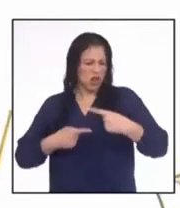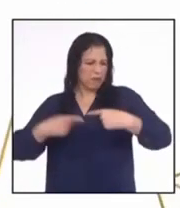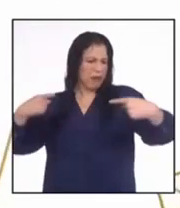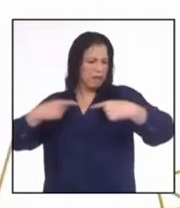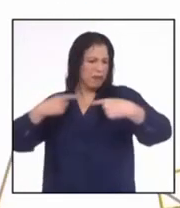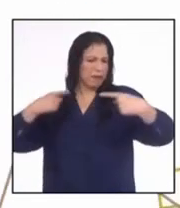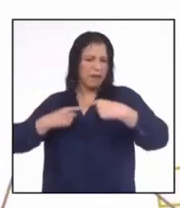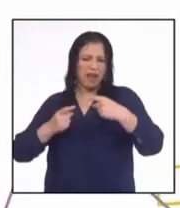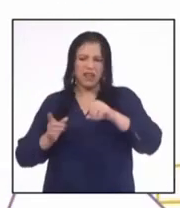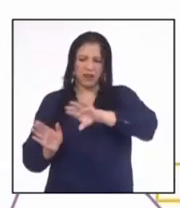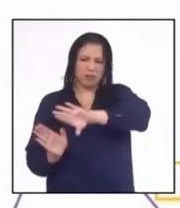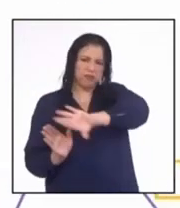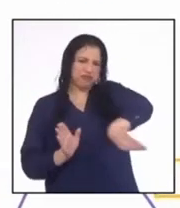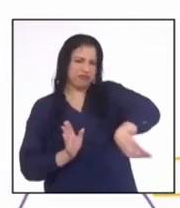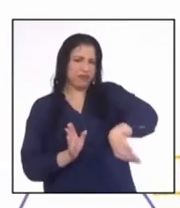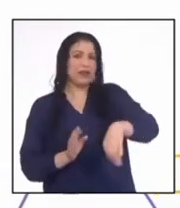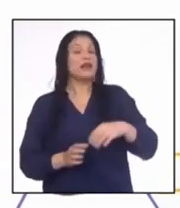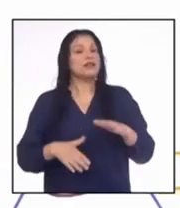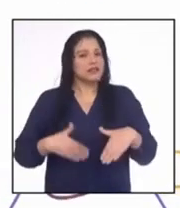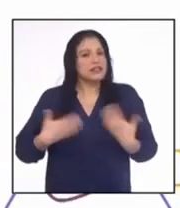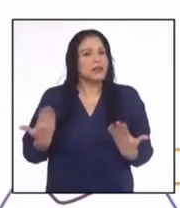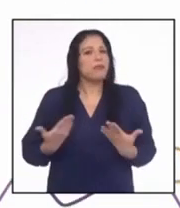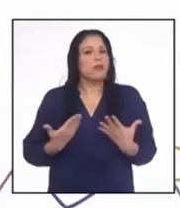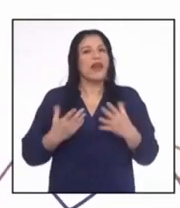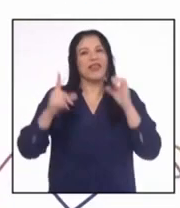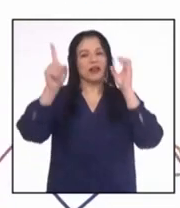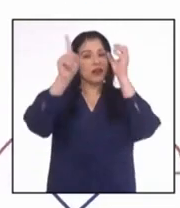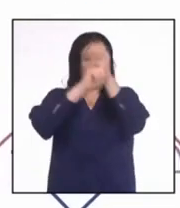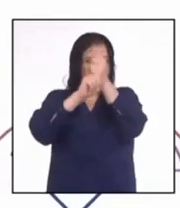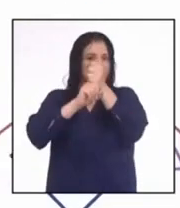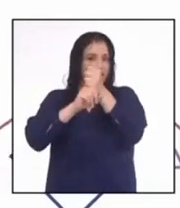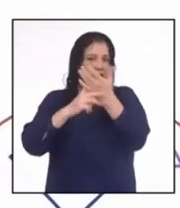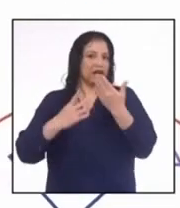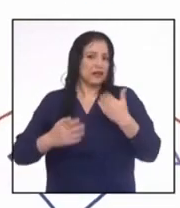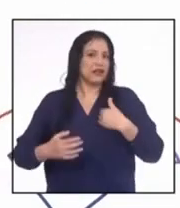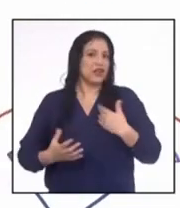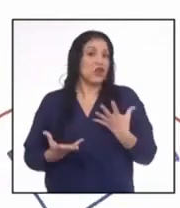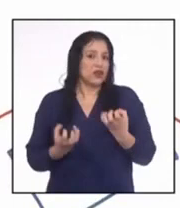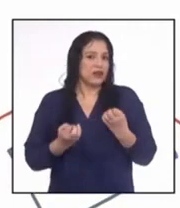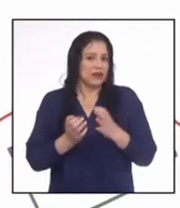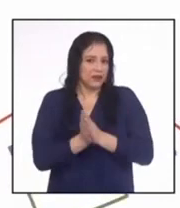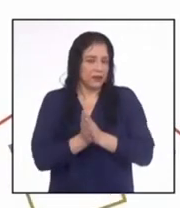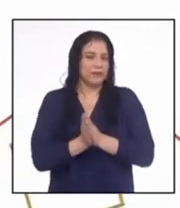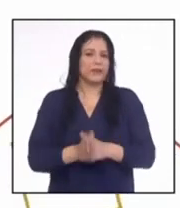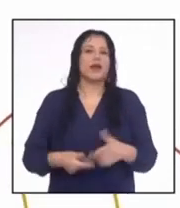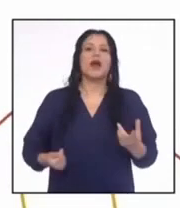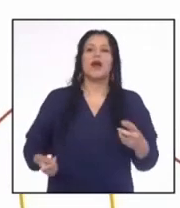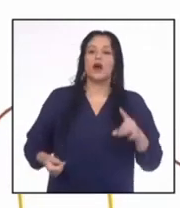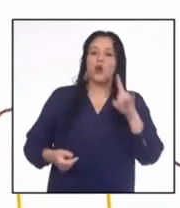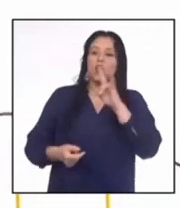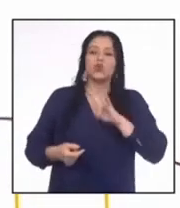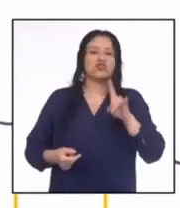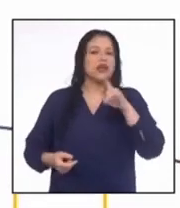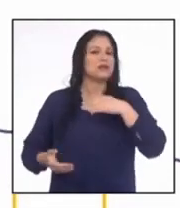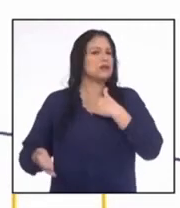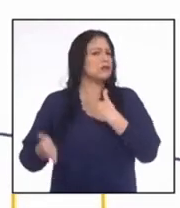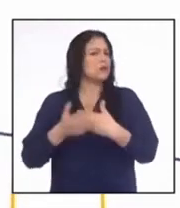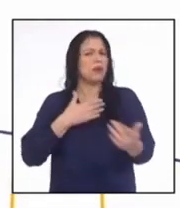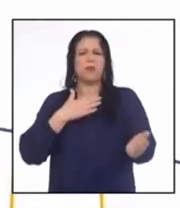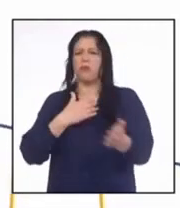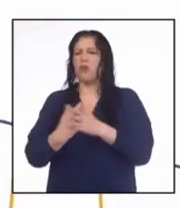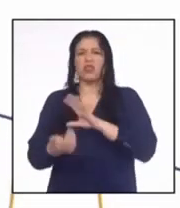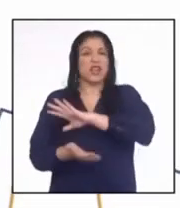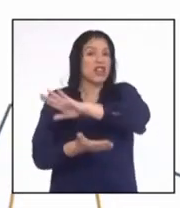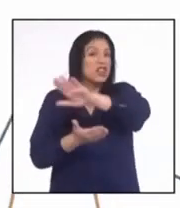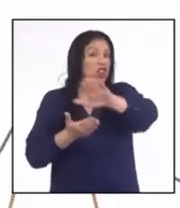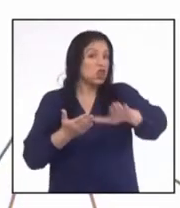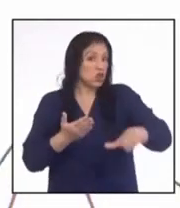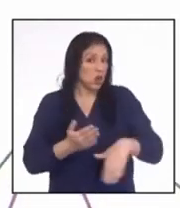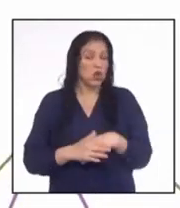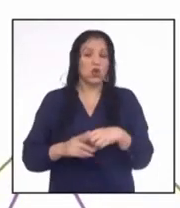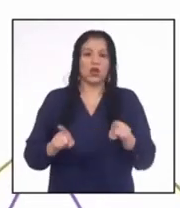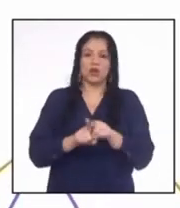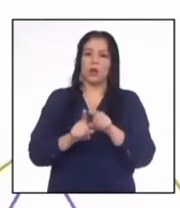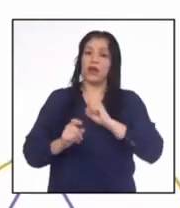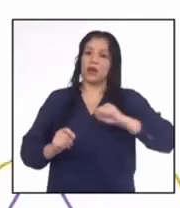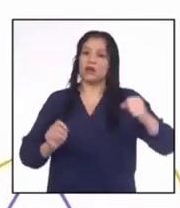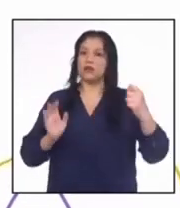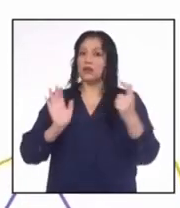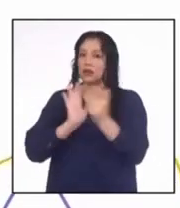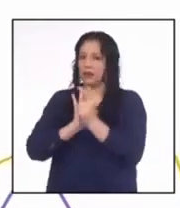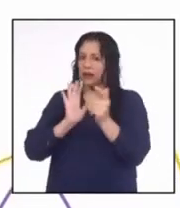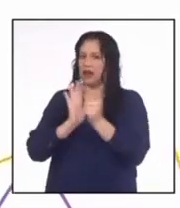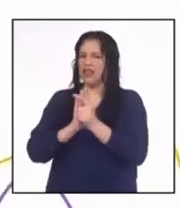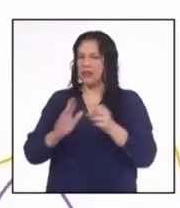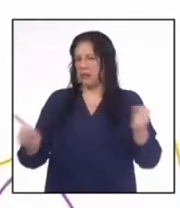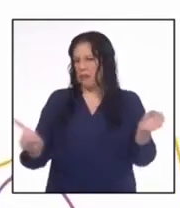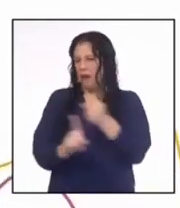y desplazando al otro se podrá conseguir el objetivo deseado, valiéndose de todos los medios, incluyendo informales y